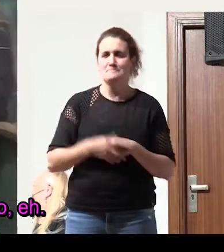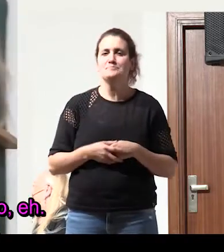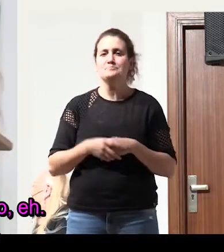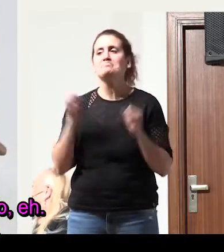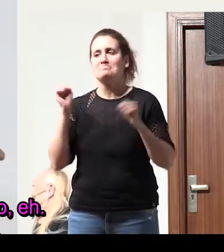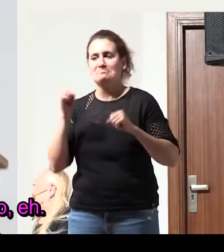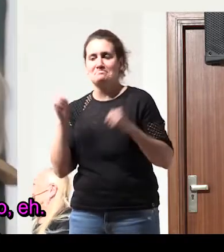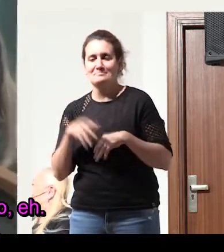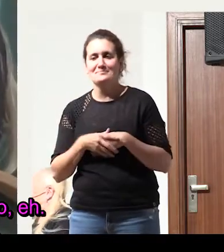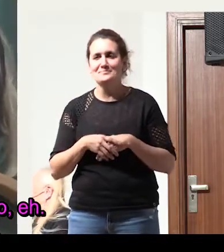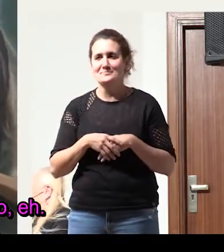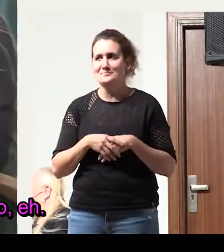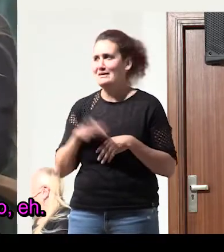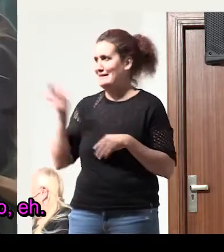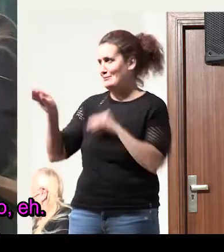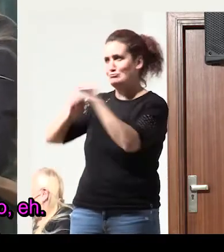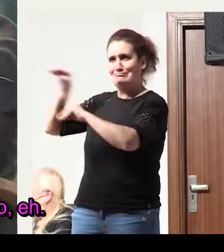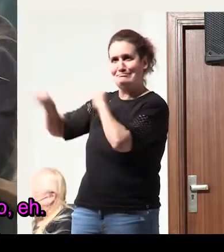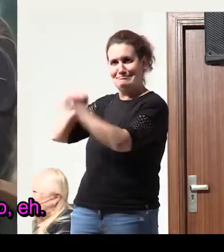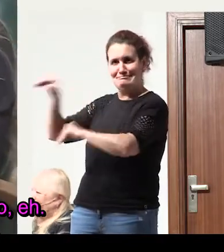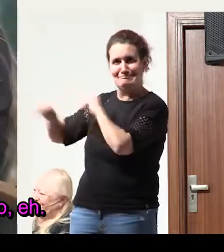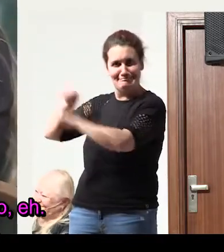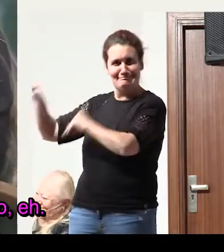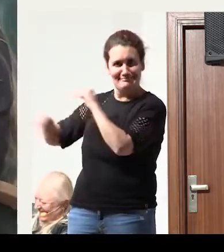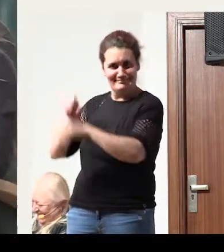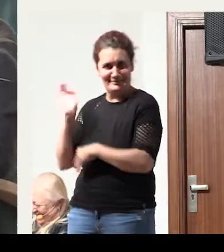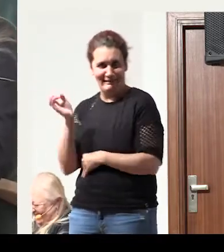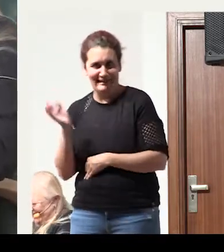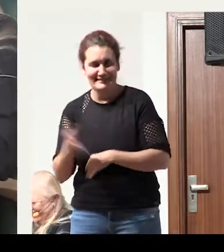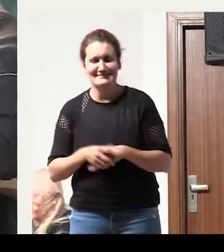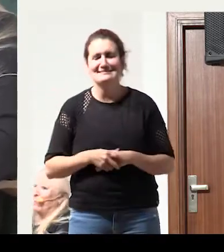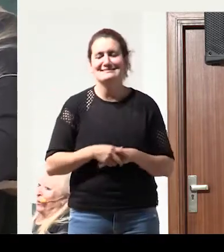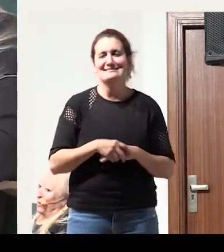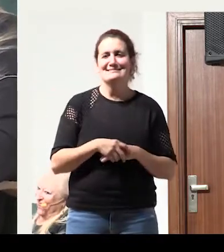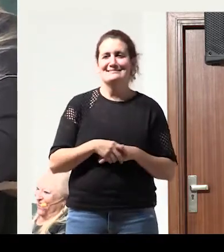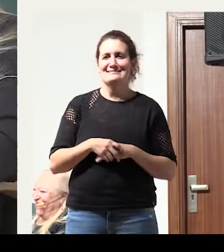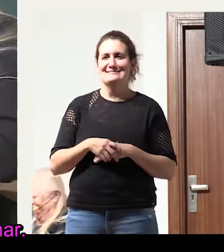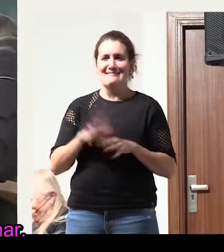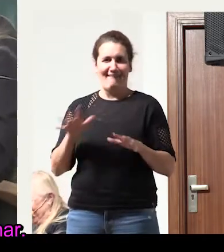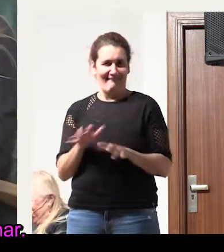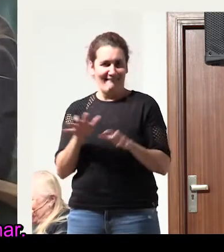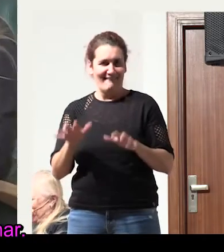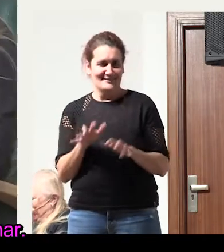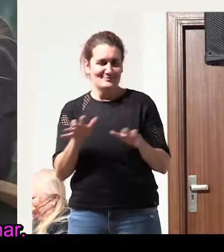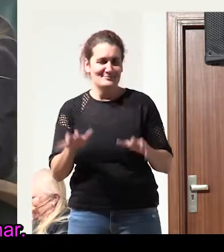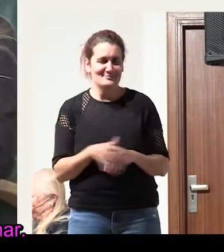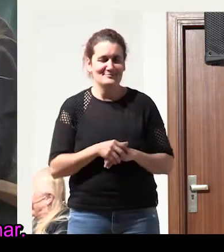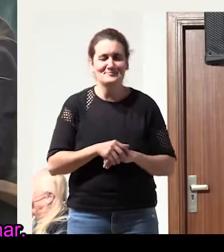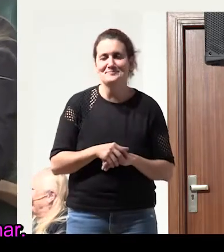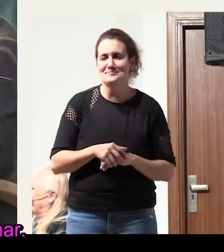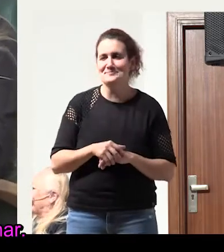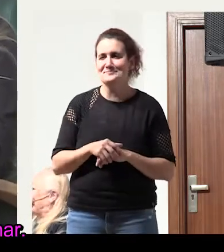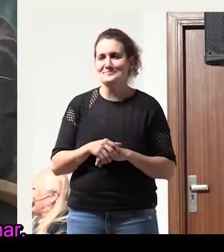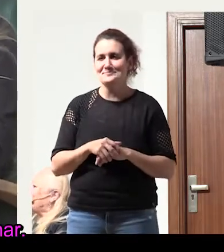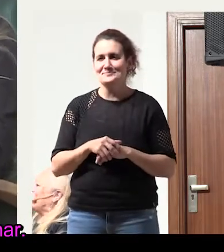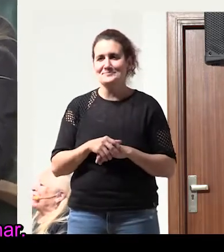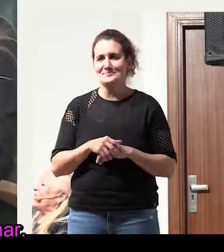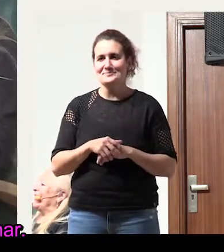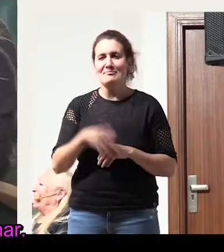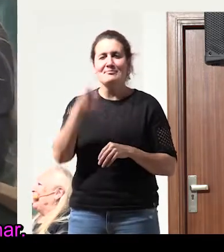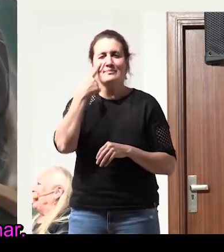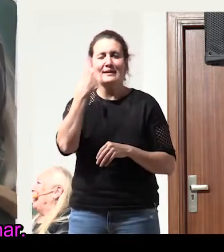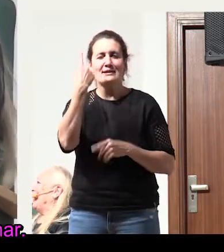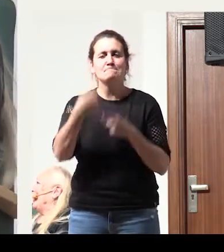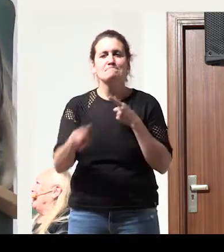Te estamos bombardeando, ¿eh? No pasa nada. A eso venía. Pobre. Bueno, a mí hay una cosa que también me